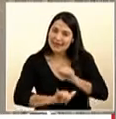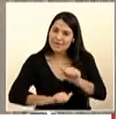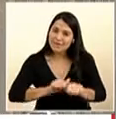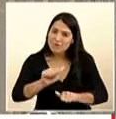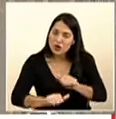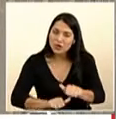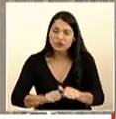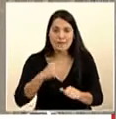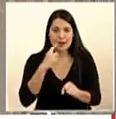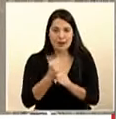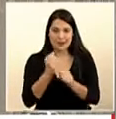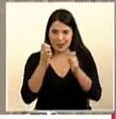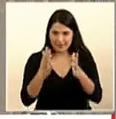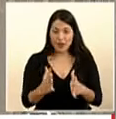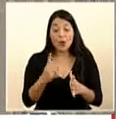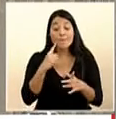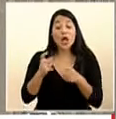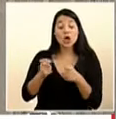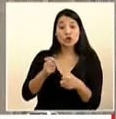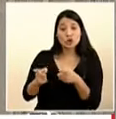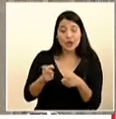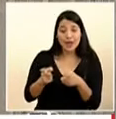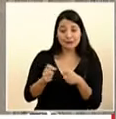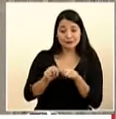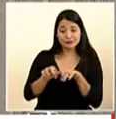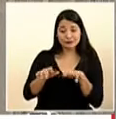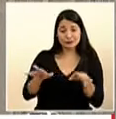la contención de esta pandemia